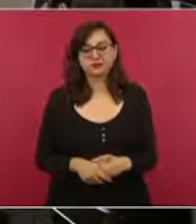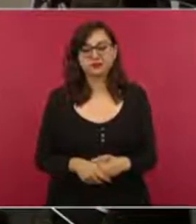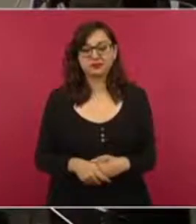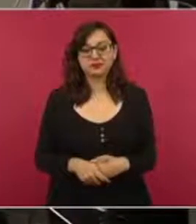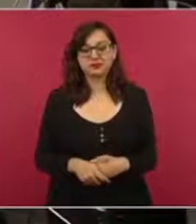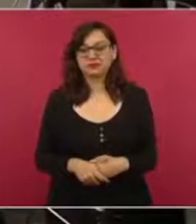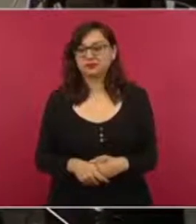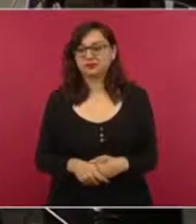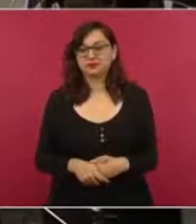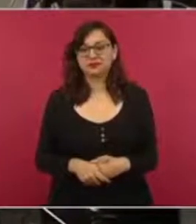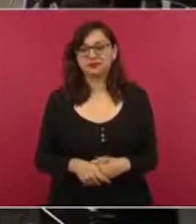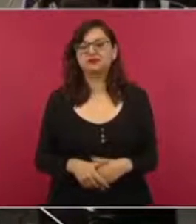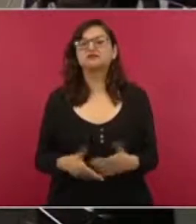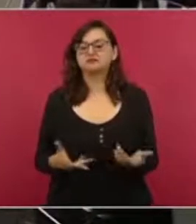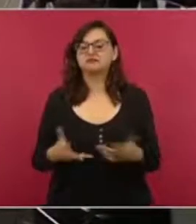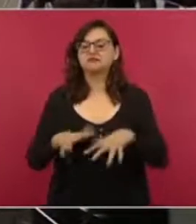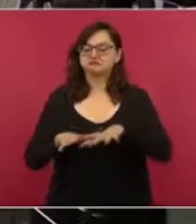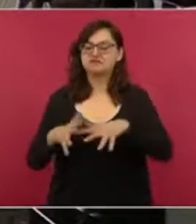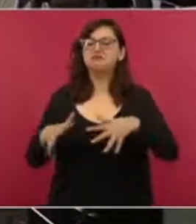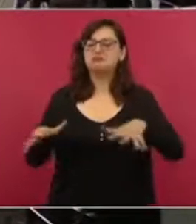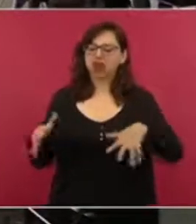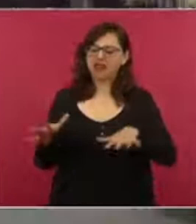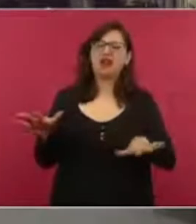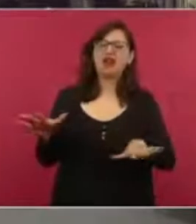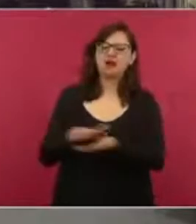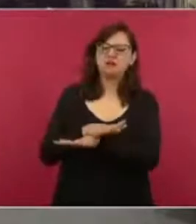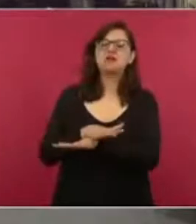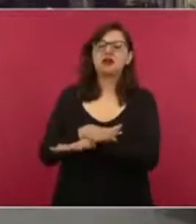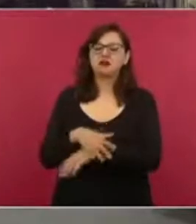Vamos a cambiar los colores.